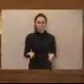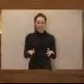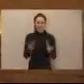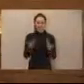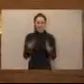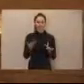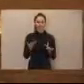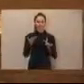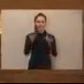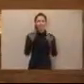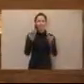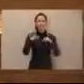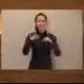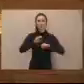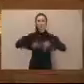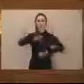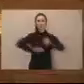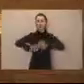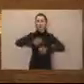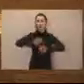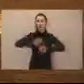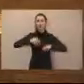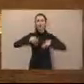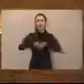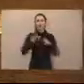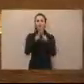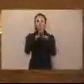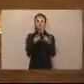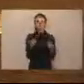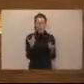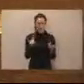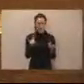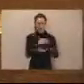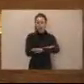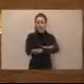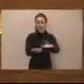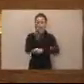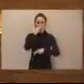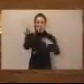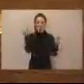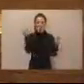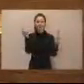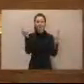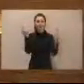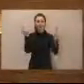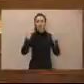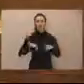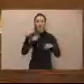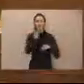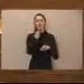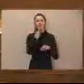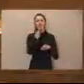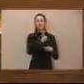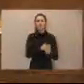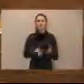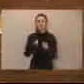y desde luego las organizaciones que pueden representar el tejido social, sino porque creemos que la Administración pública debe establecer cuáles son las prioridades, porque resulta que cuando